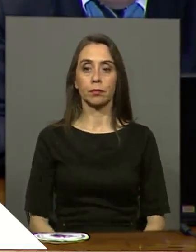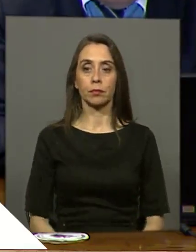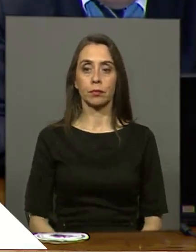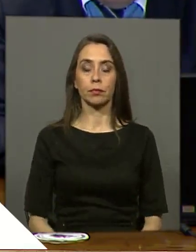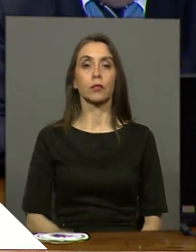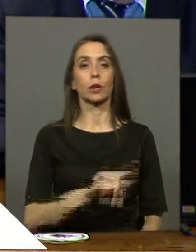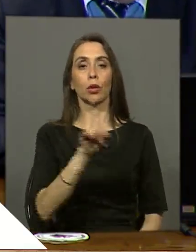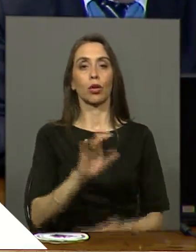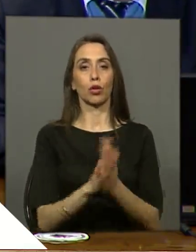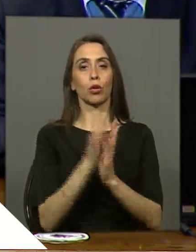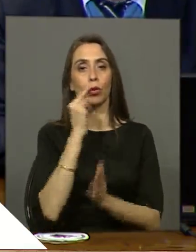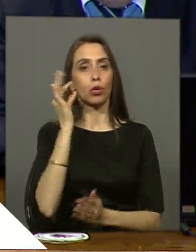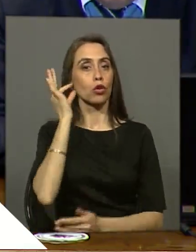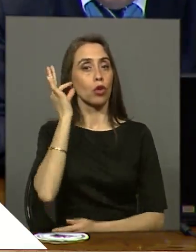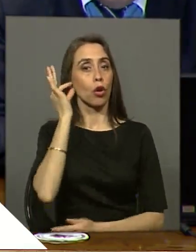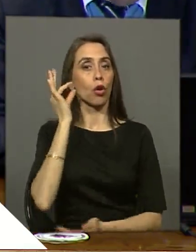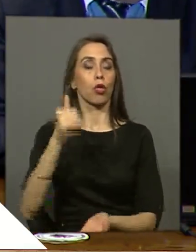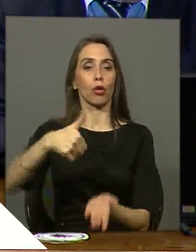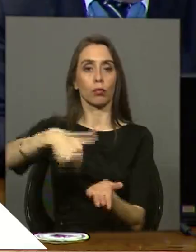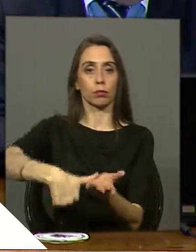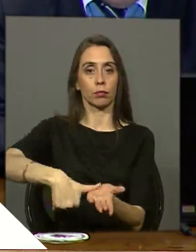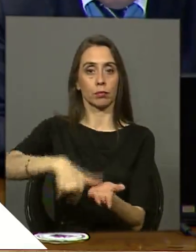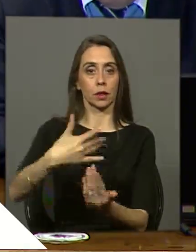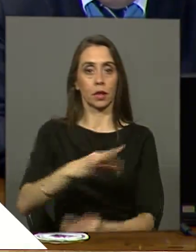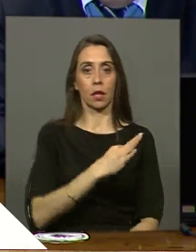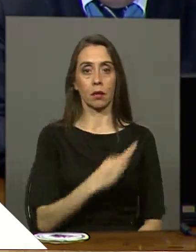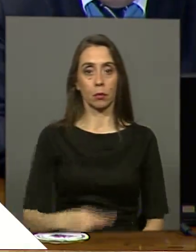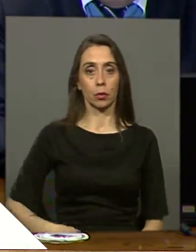han votado todas las diputadas todos los diputados